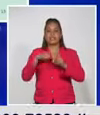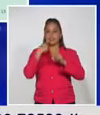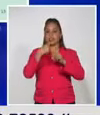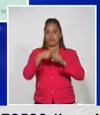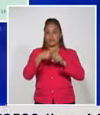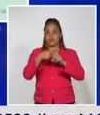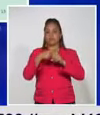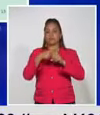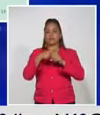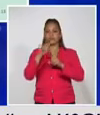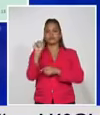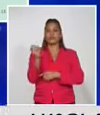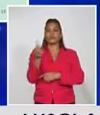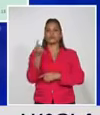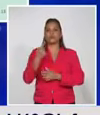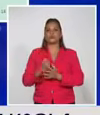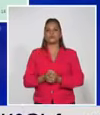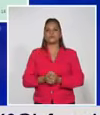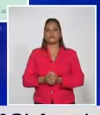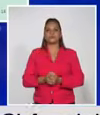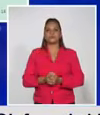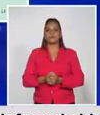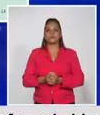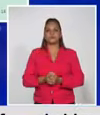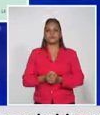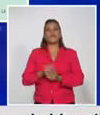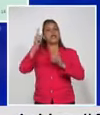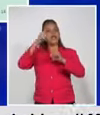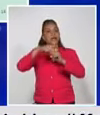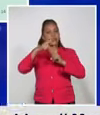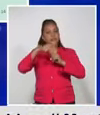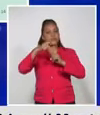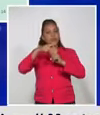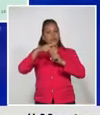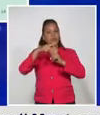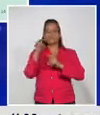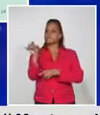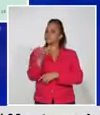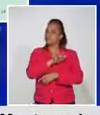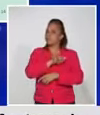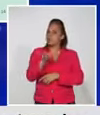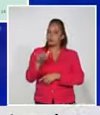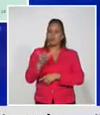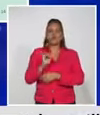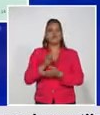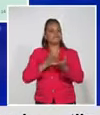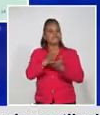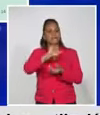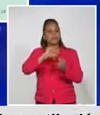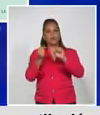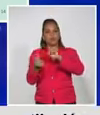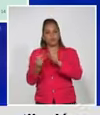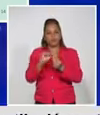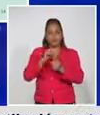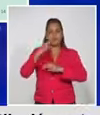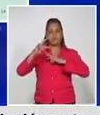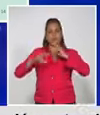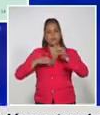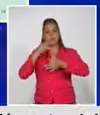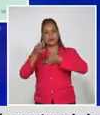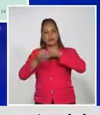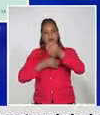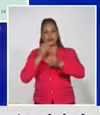caso autóctono. Las Tunas, que también mantiene un control de la pandemia, como hemos reiterado en las